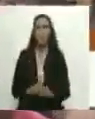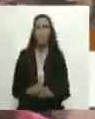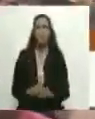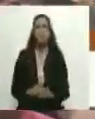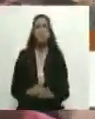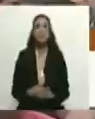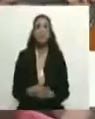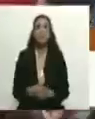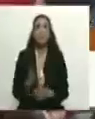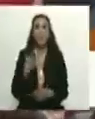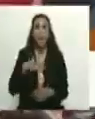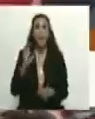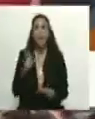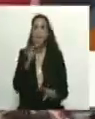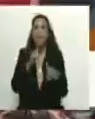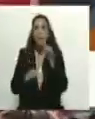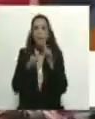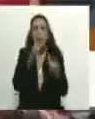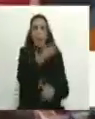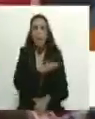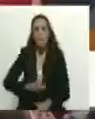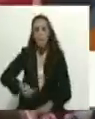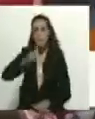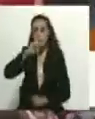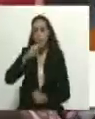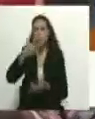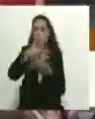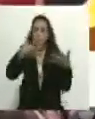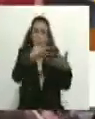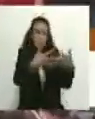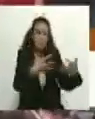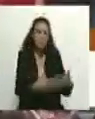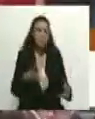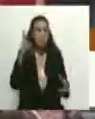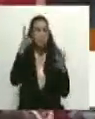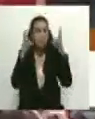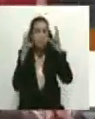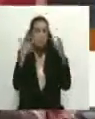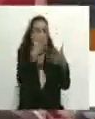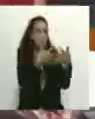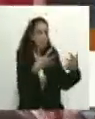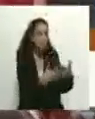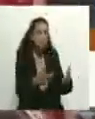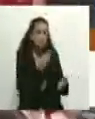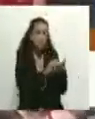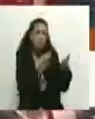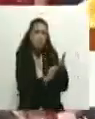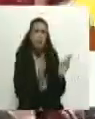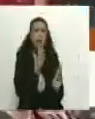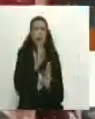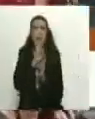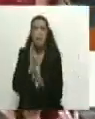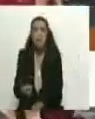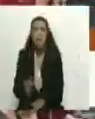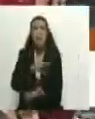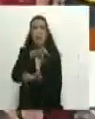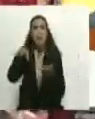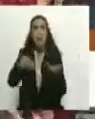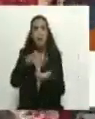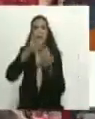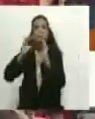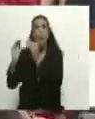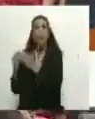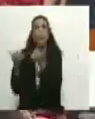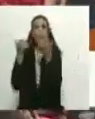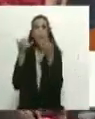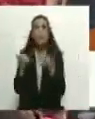Y de aquí saldré a informarle al hermano presidente de lo que escuchamos, de lo que vimos, para darle respuesta de una vez a esta